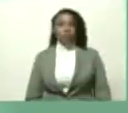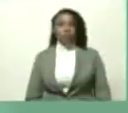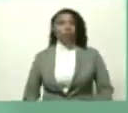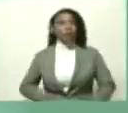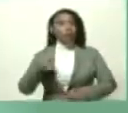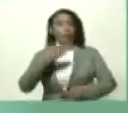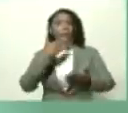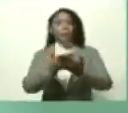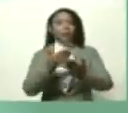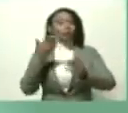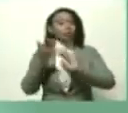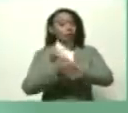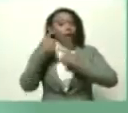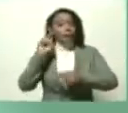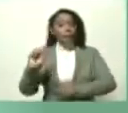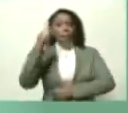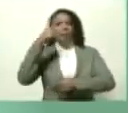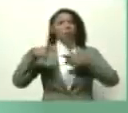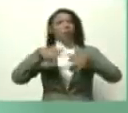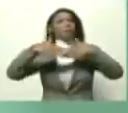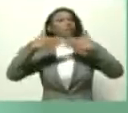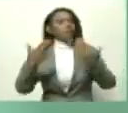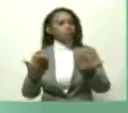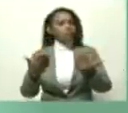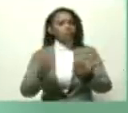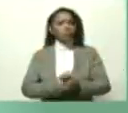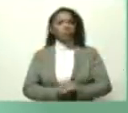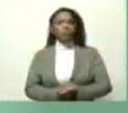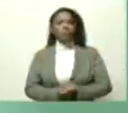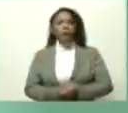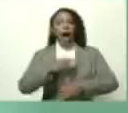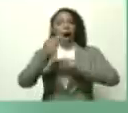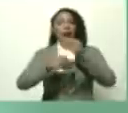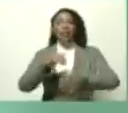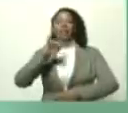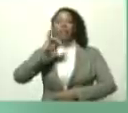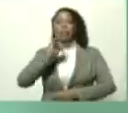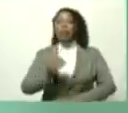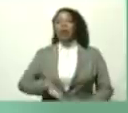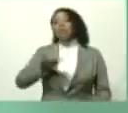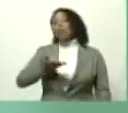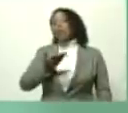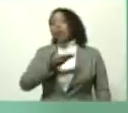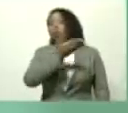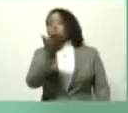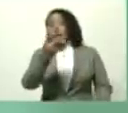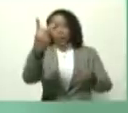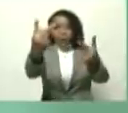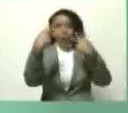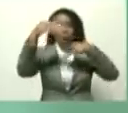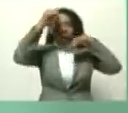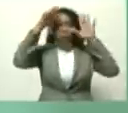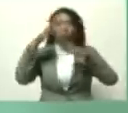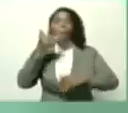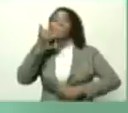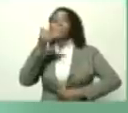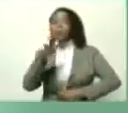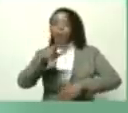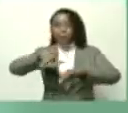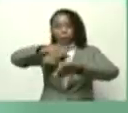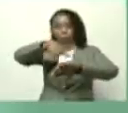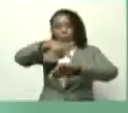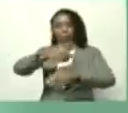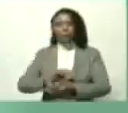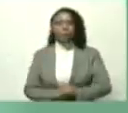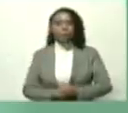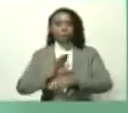van a permitir, en primer lugar, generar noticias importantes de las que ustedes se van a enterar en las próximas